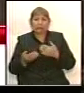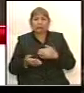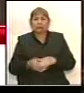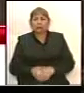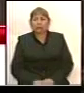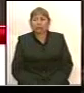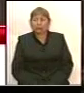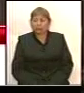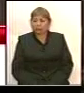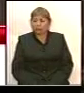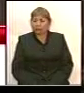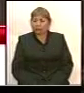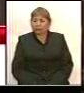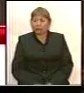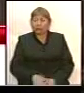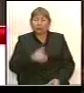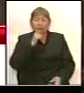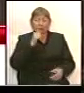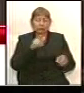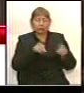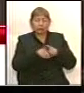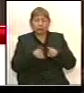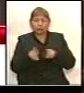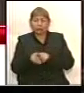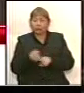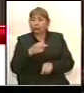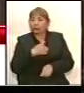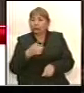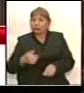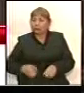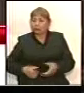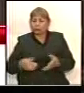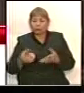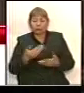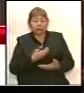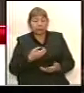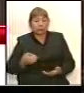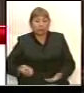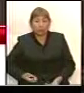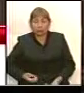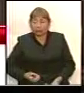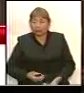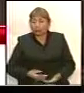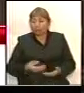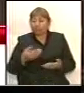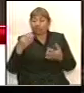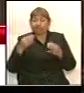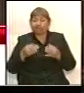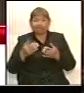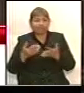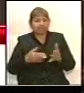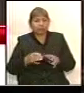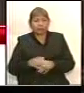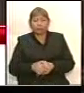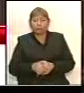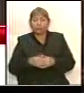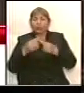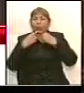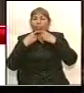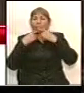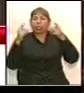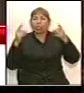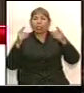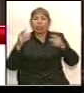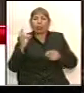nacional. Asimismo, presidenta, el Estado, de una forma ambigua, ha declarado pues en